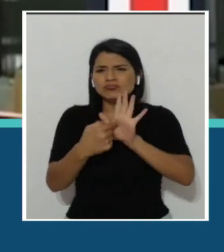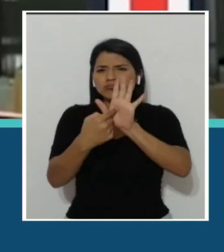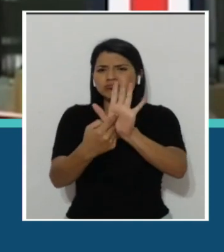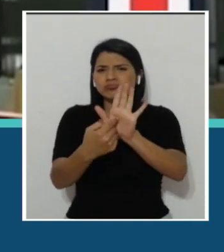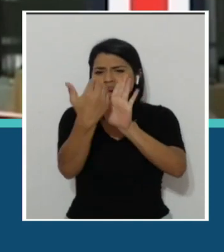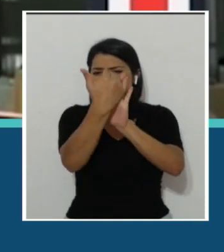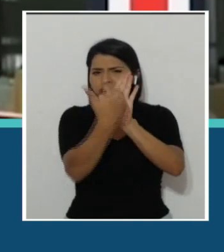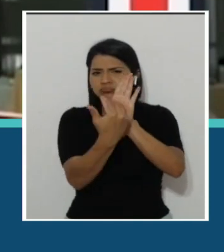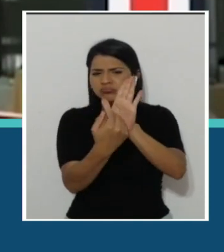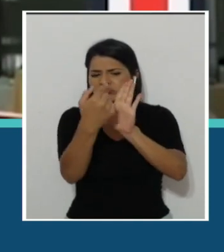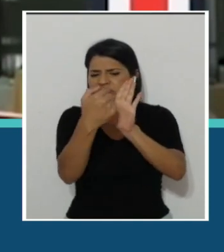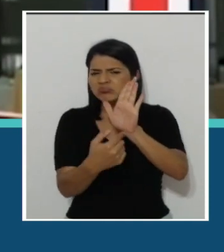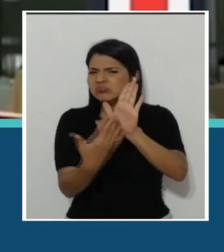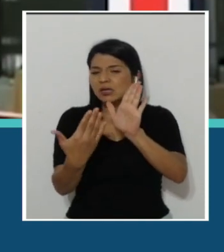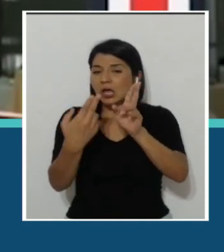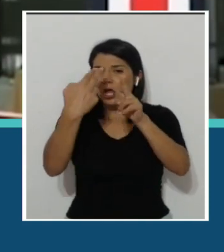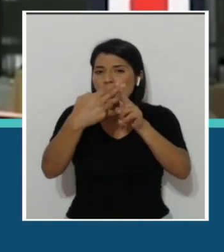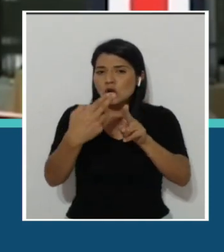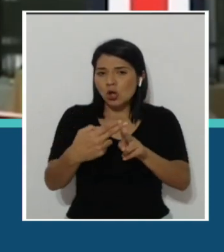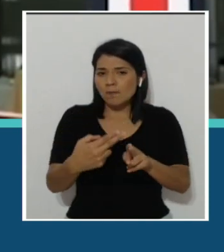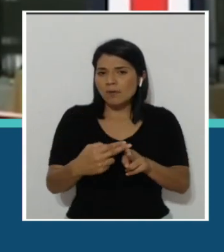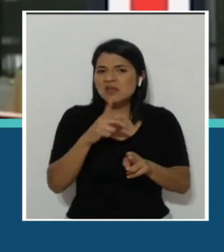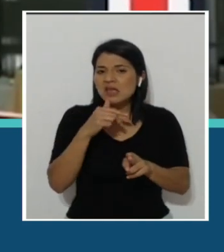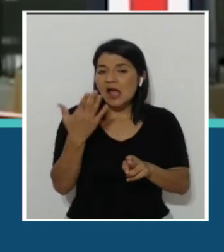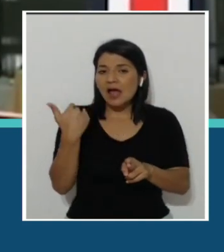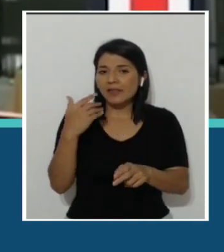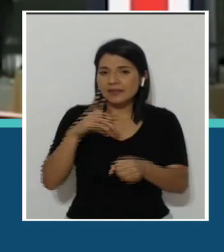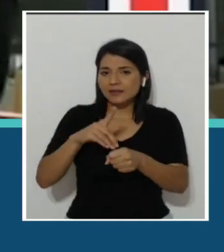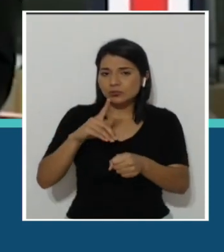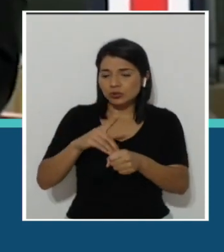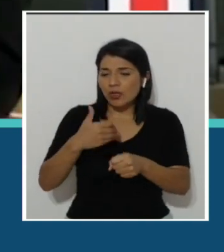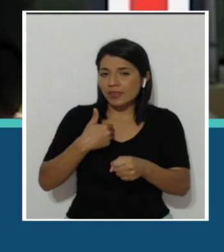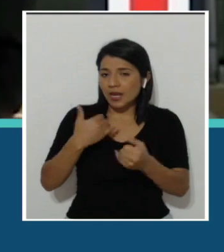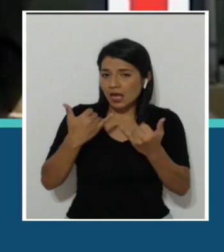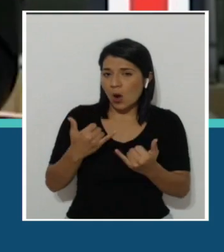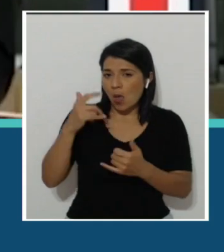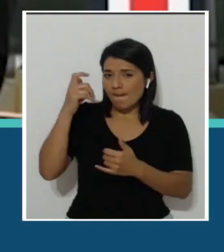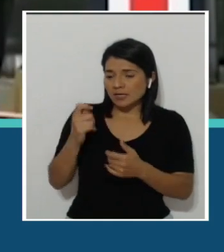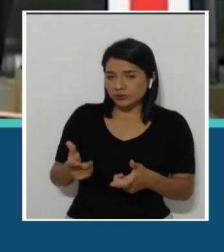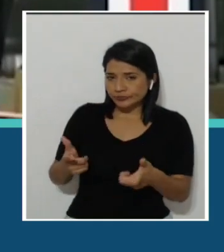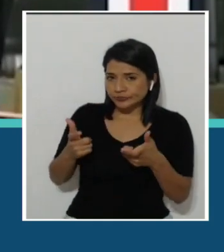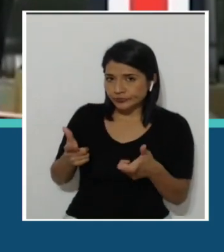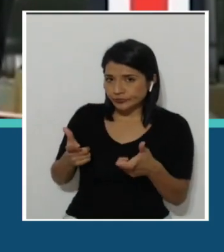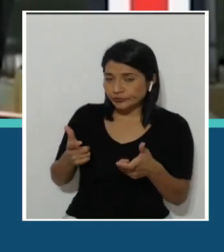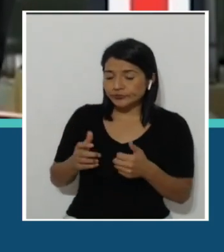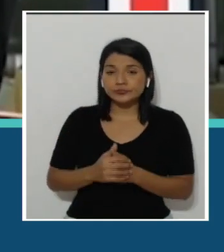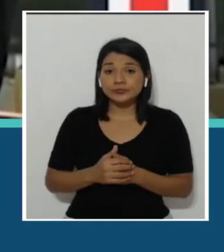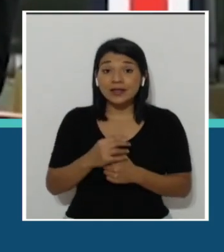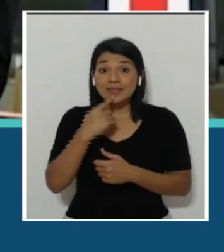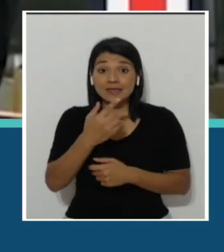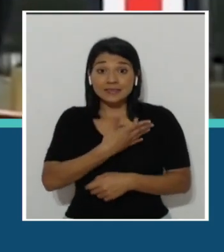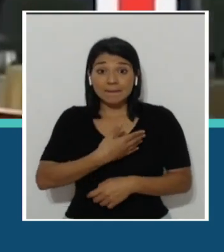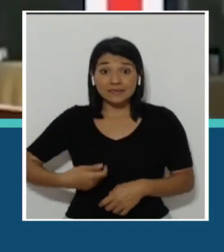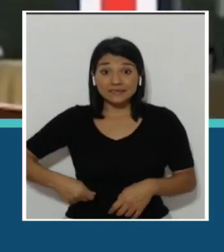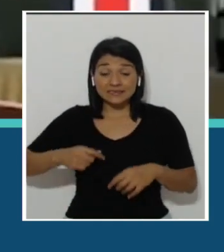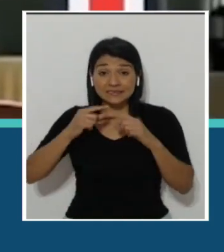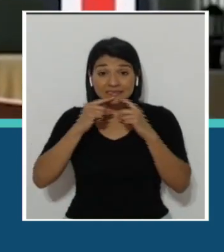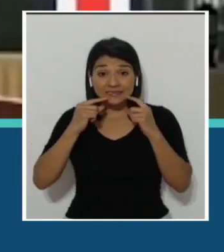exdiputados que gozan de una pensión de lujo. Chávez recalcó que esta es una de las medidas que